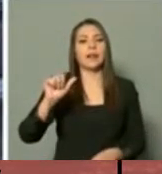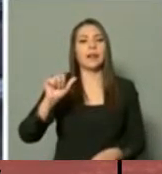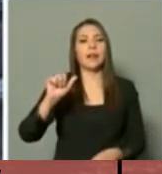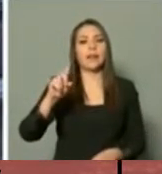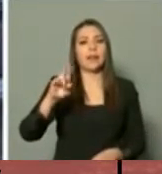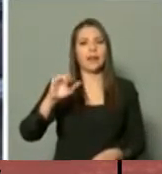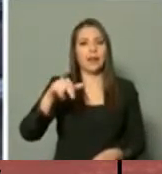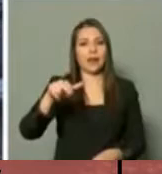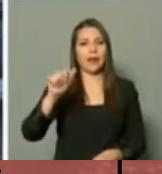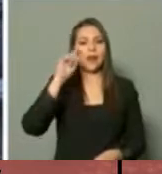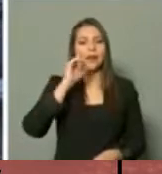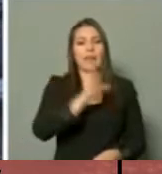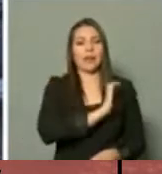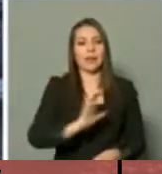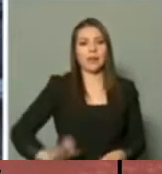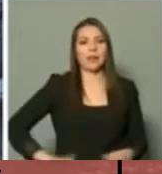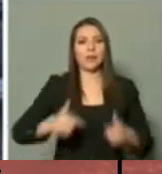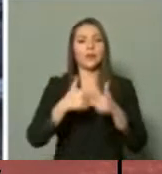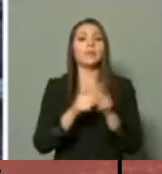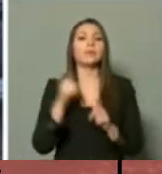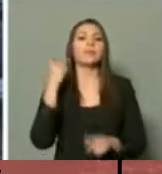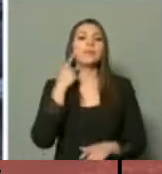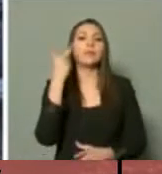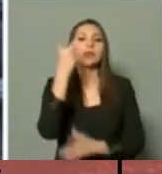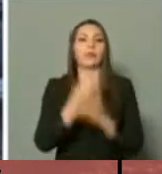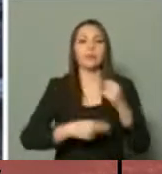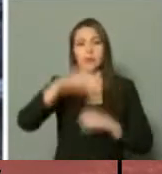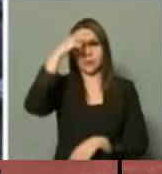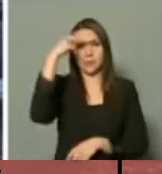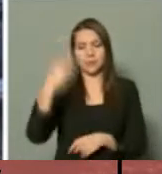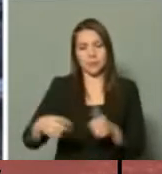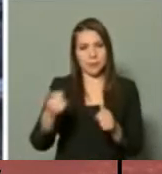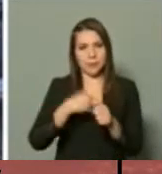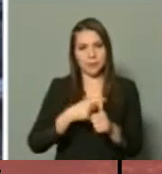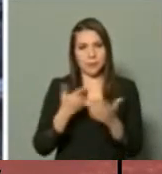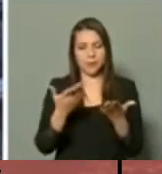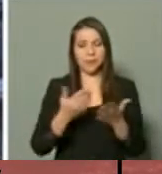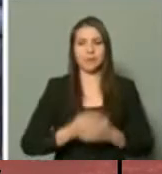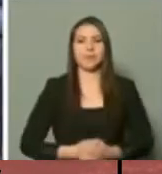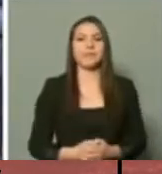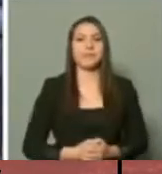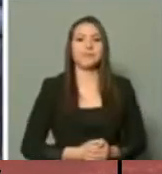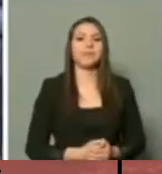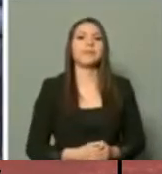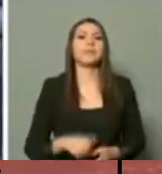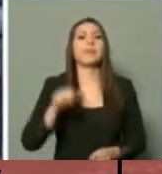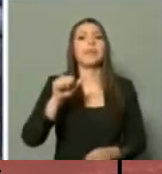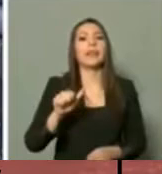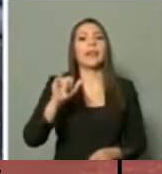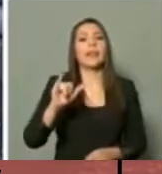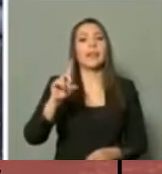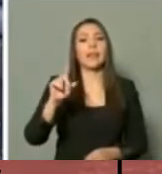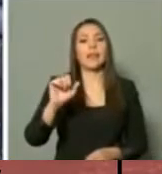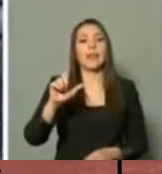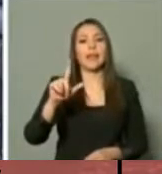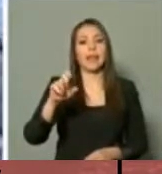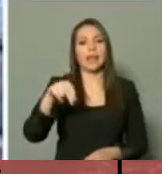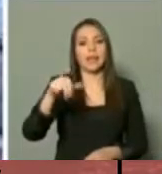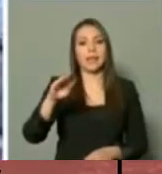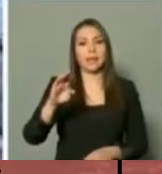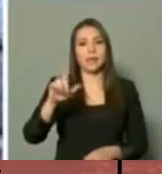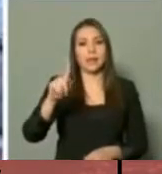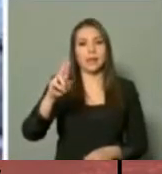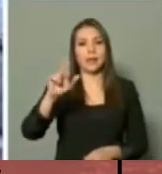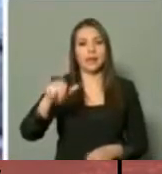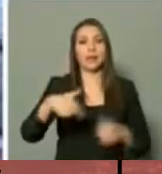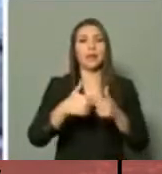Correa, candidata de la coalición por la Ciudad de México al frente. Aida Elena Beltrán Sánchez,